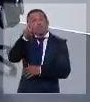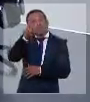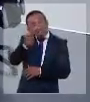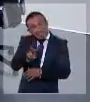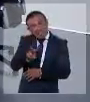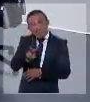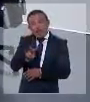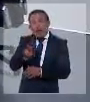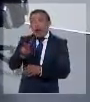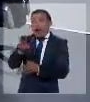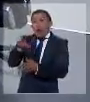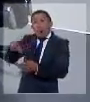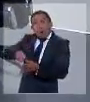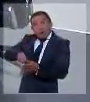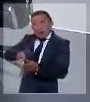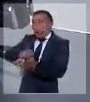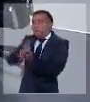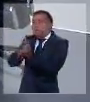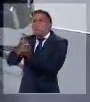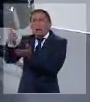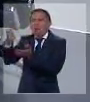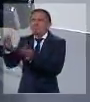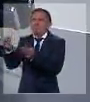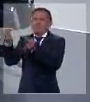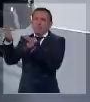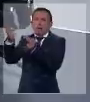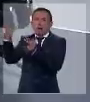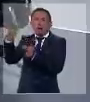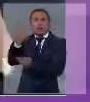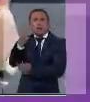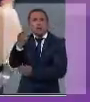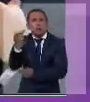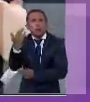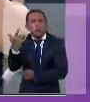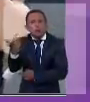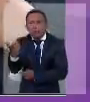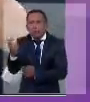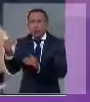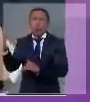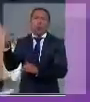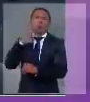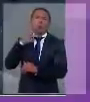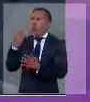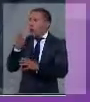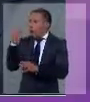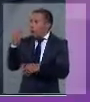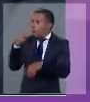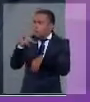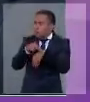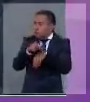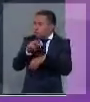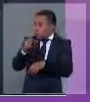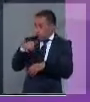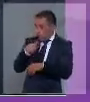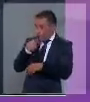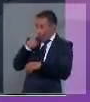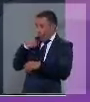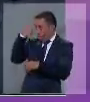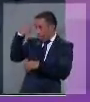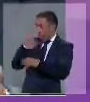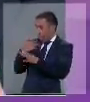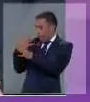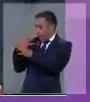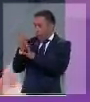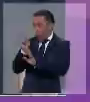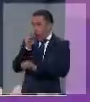150 pesos. Bien, pero el doctor Alcocer dice que necesita un punto más. No, no soy yo el que se lo digo. El doctor Alcocer evidentemente no está de acuerdo